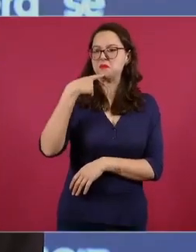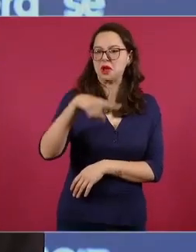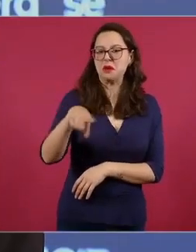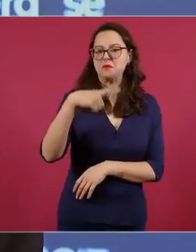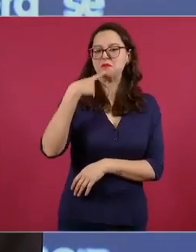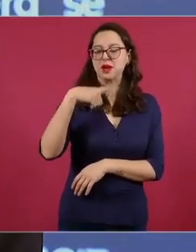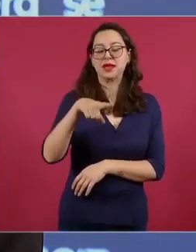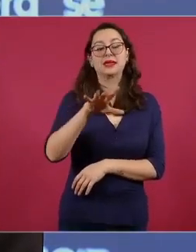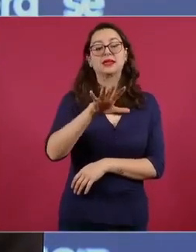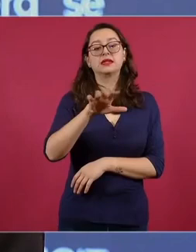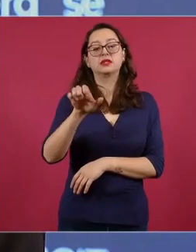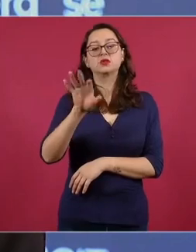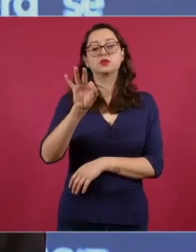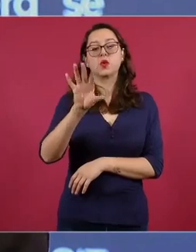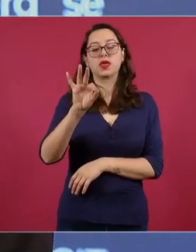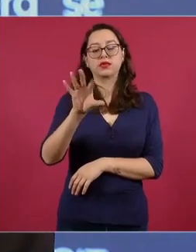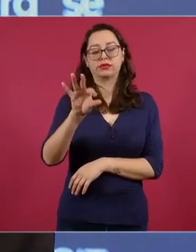Público